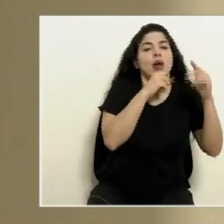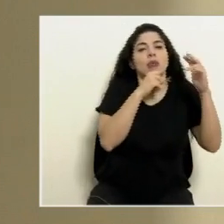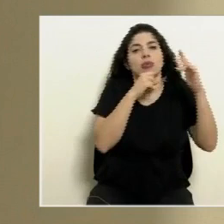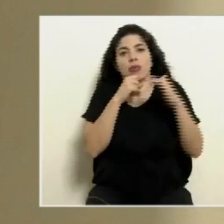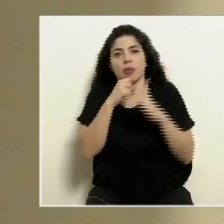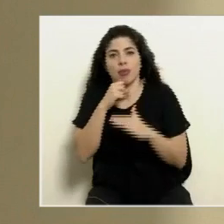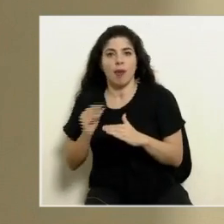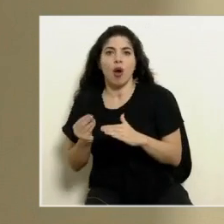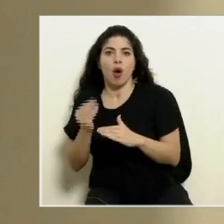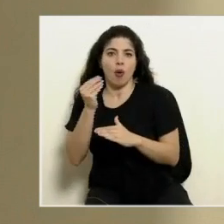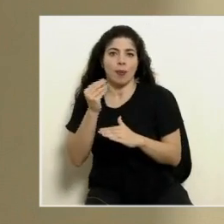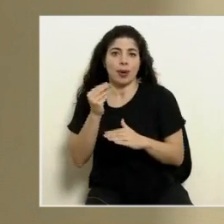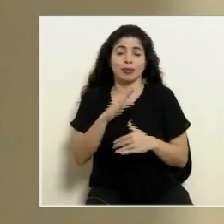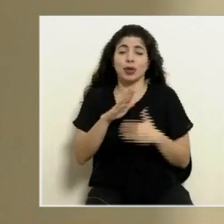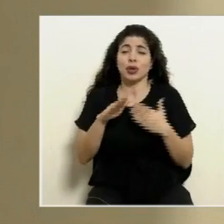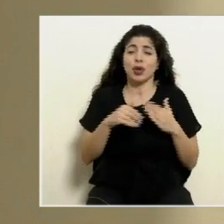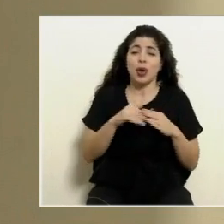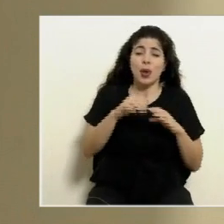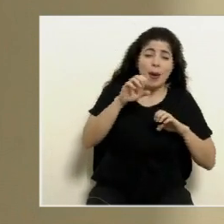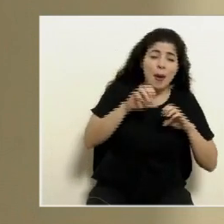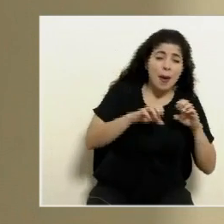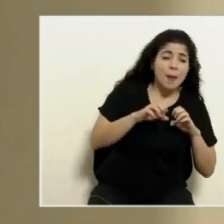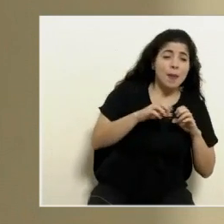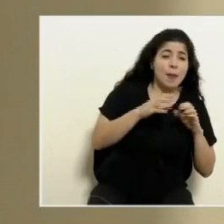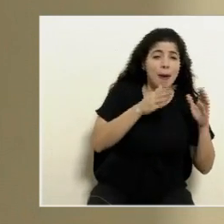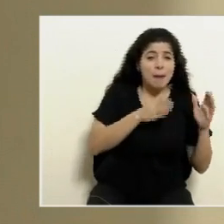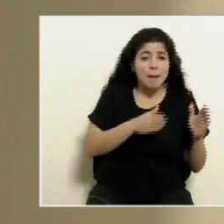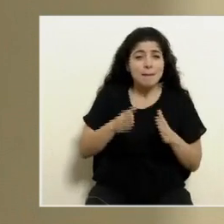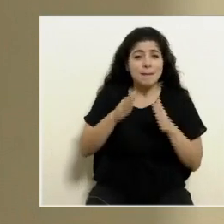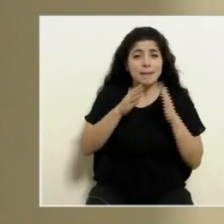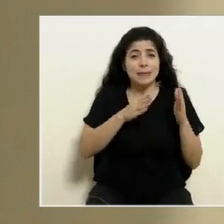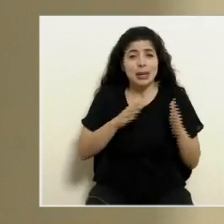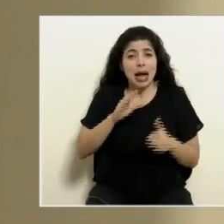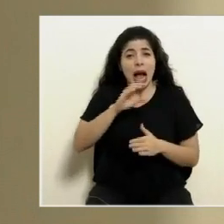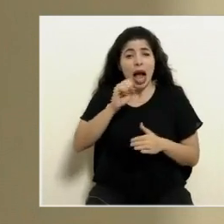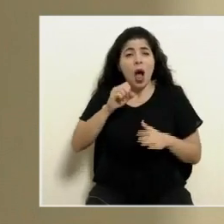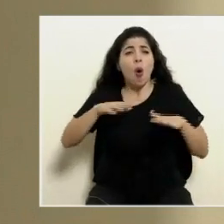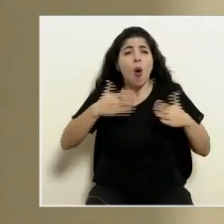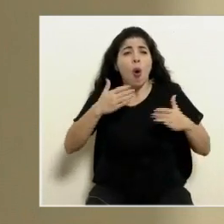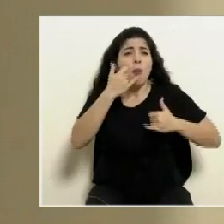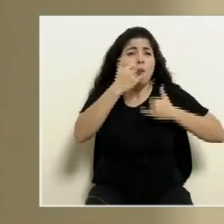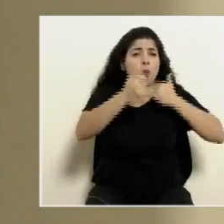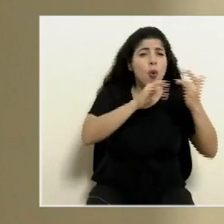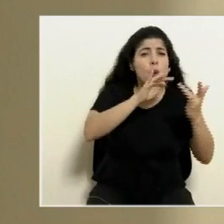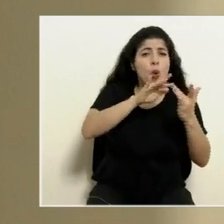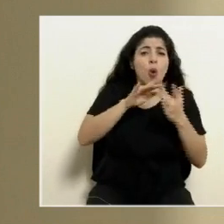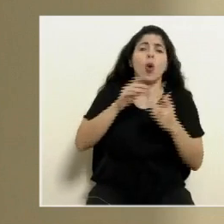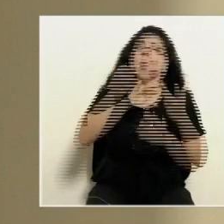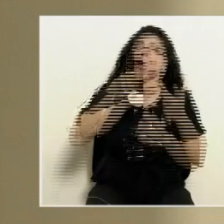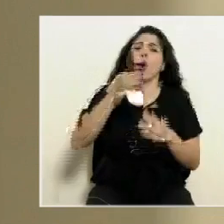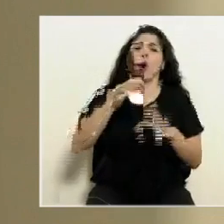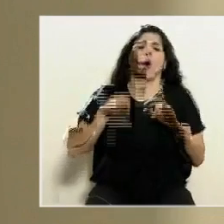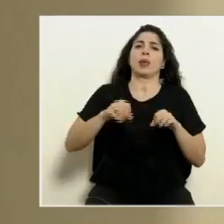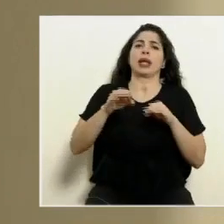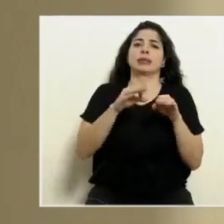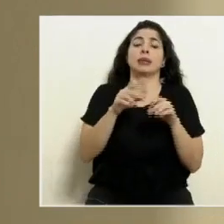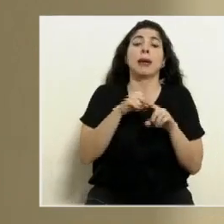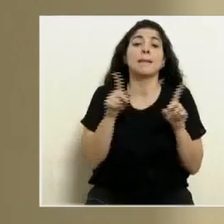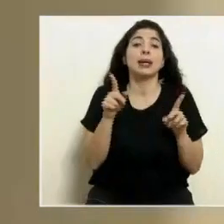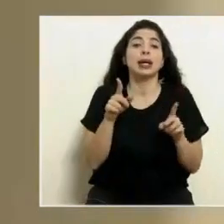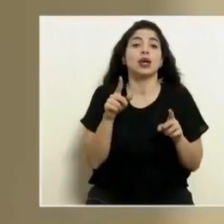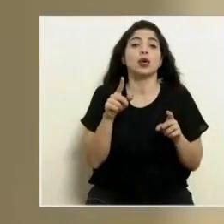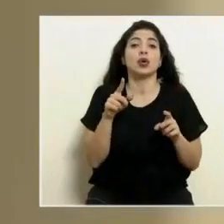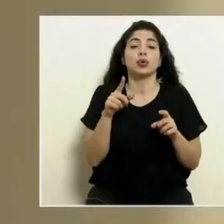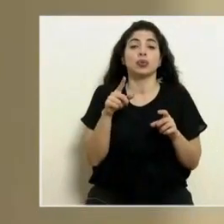En esto la valoración y toda la logística de cómo la caja hace ese llamado, pues ahí don Román podrá eventualmente aclarar, pero el